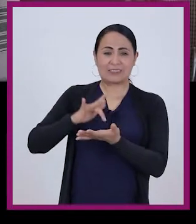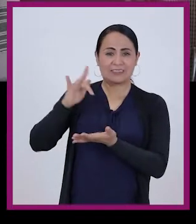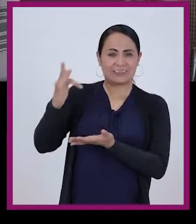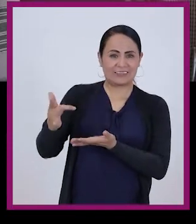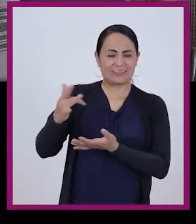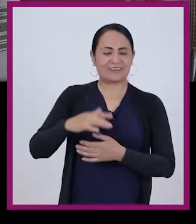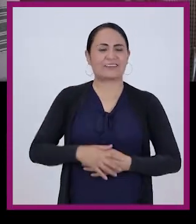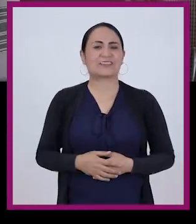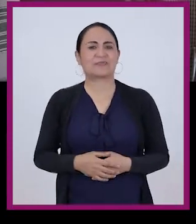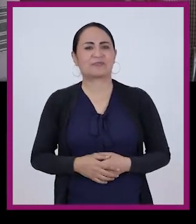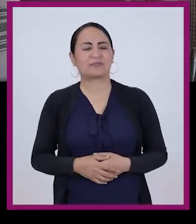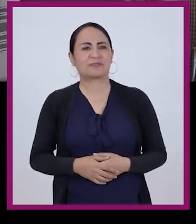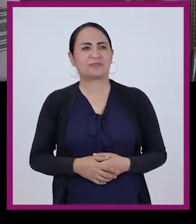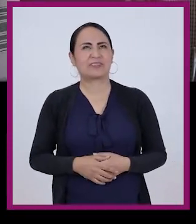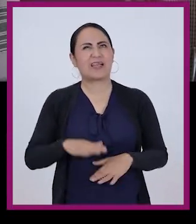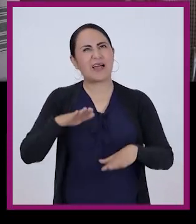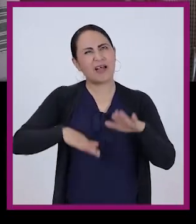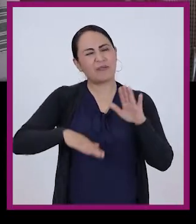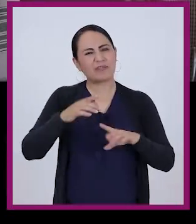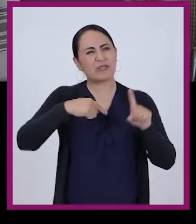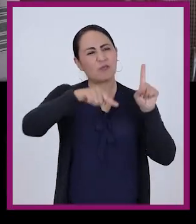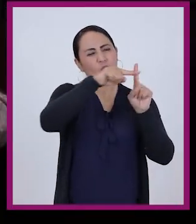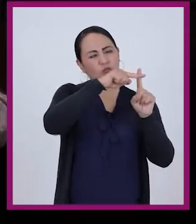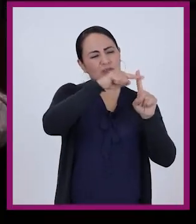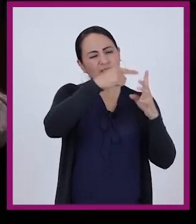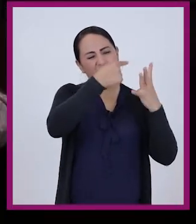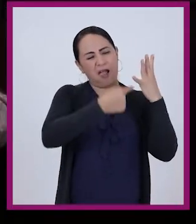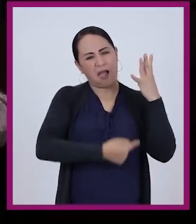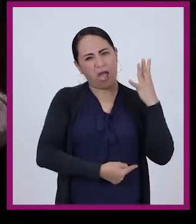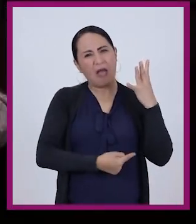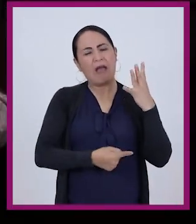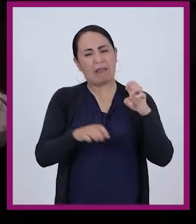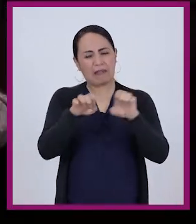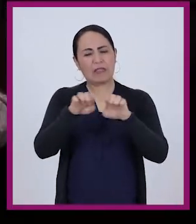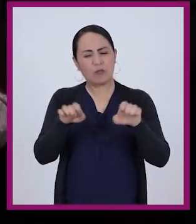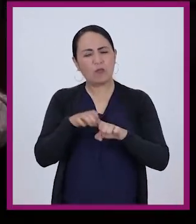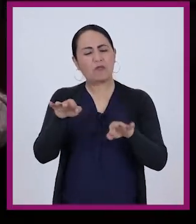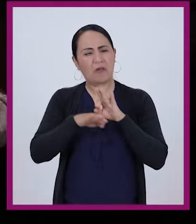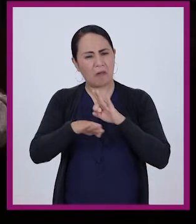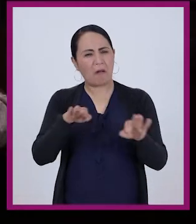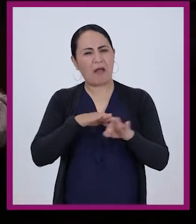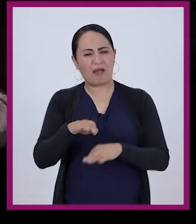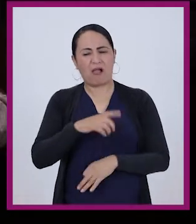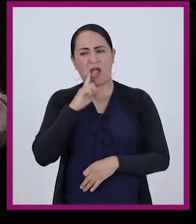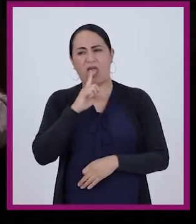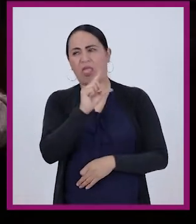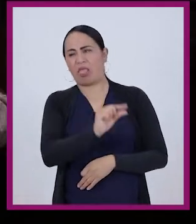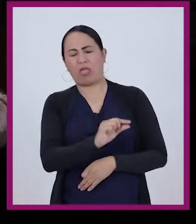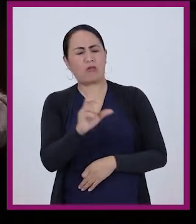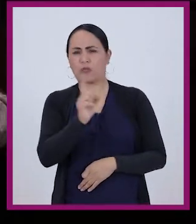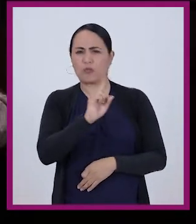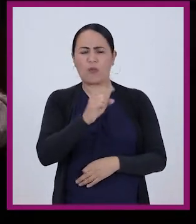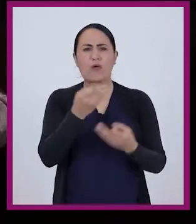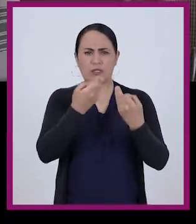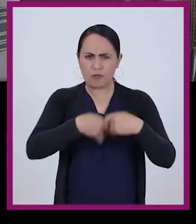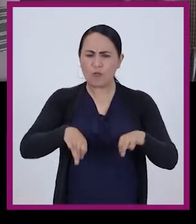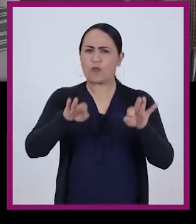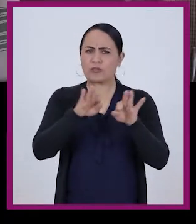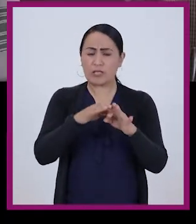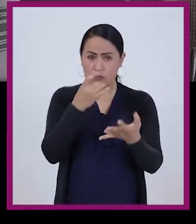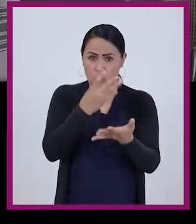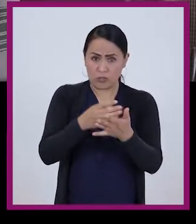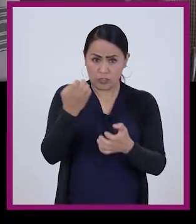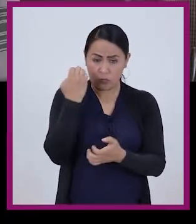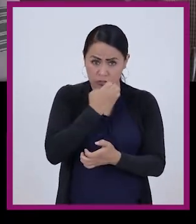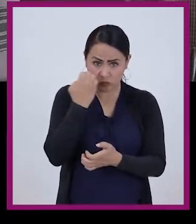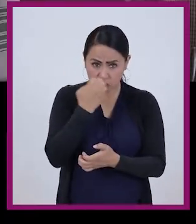especialista. Enriqueció muchísimo nuestra investigación. Creo que subestimamos las ventajas y beneficios que nos brinda el trabajar en equipo, no